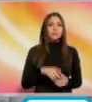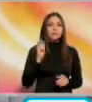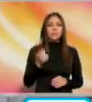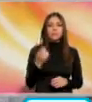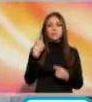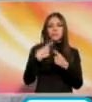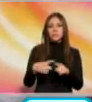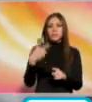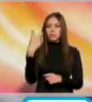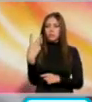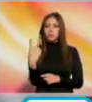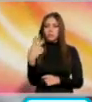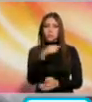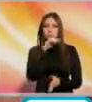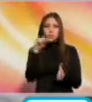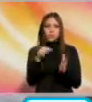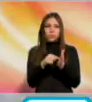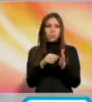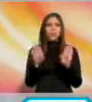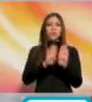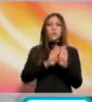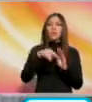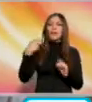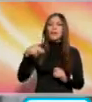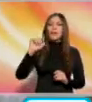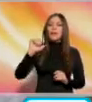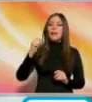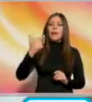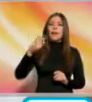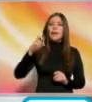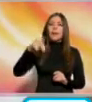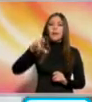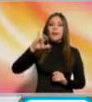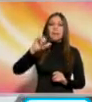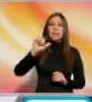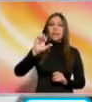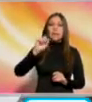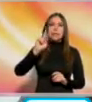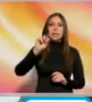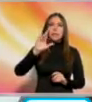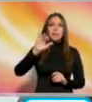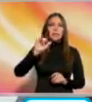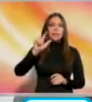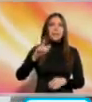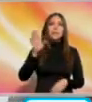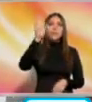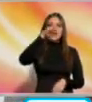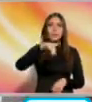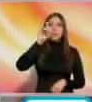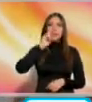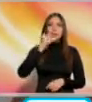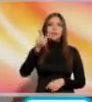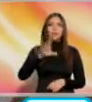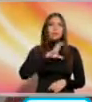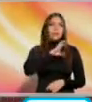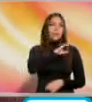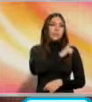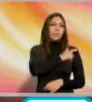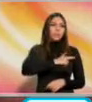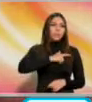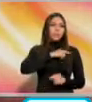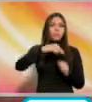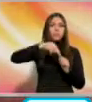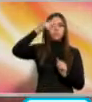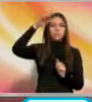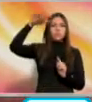sitios de las agencias espaciales. Oye, Gaby, pásale, porque yo sé que tú eres fanática y amante de todos Yo también estos quiero temas. viajar al Vete para espacio. acá, Estaba Gaby. comiendo, Del